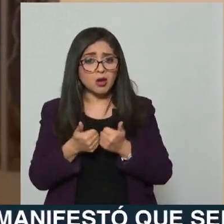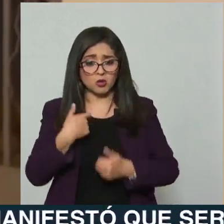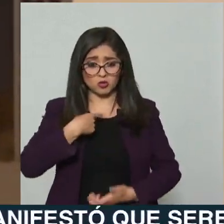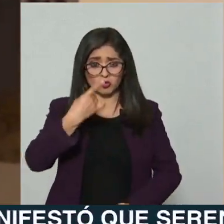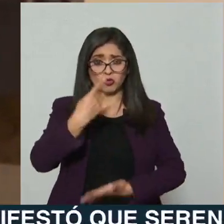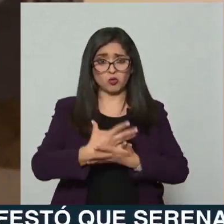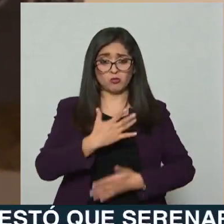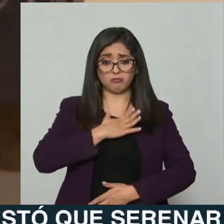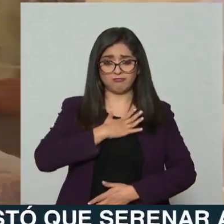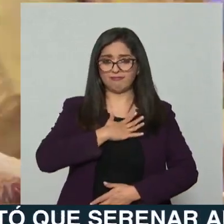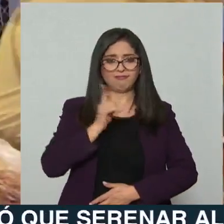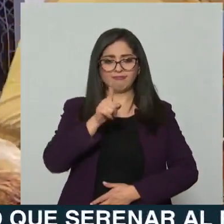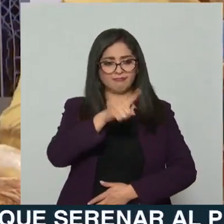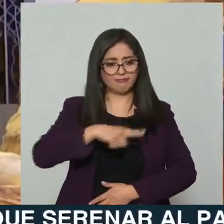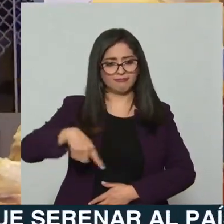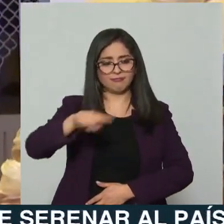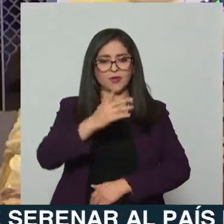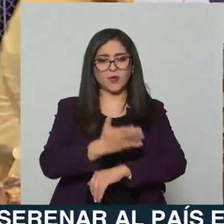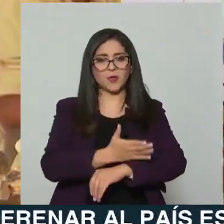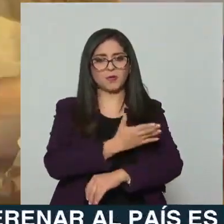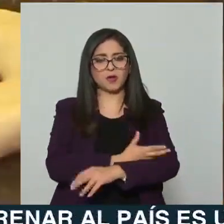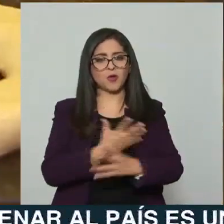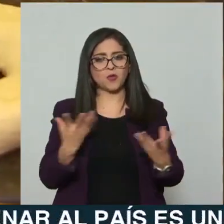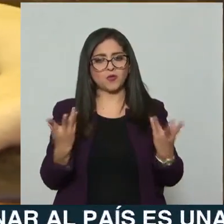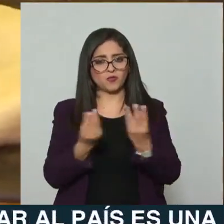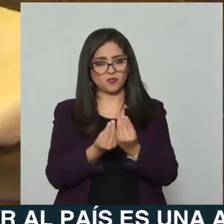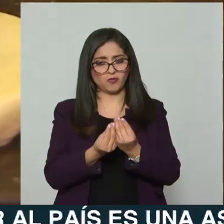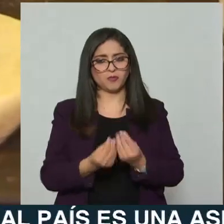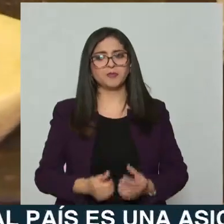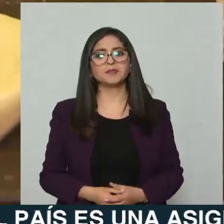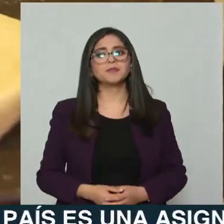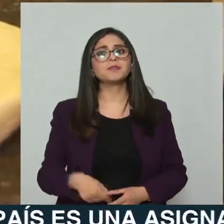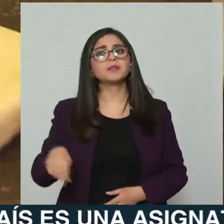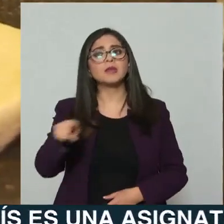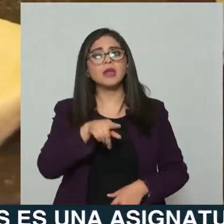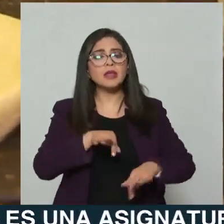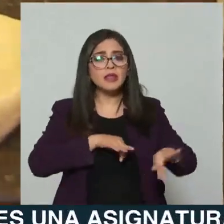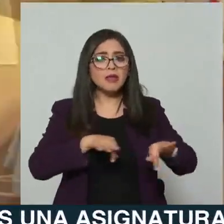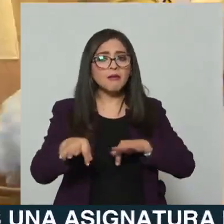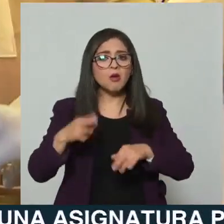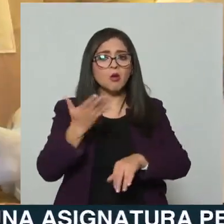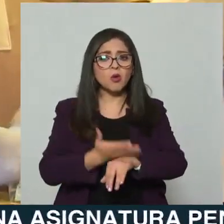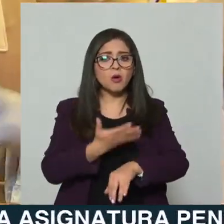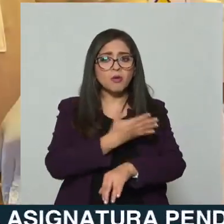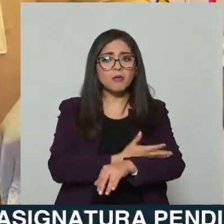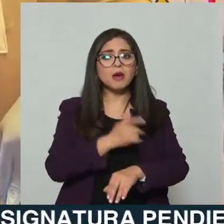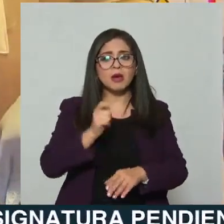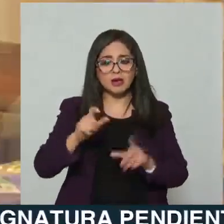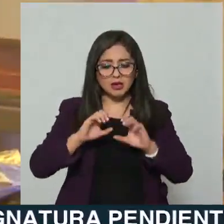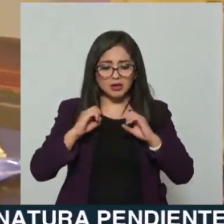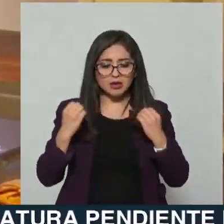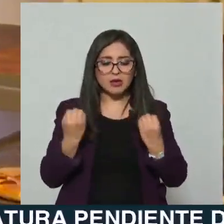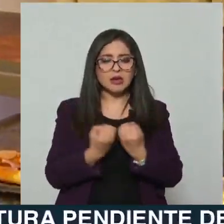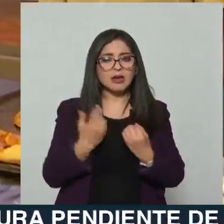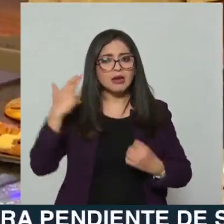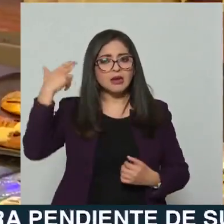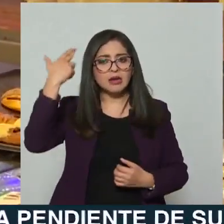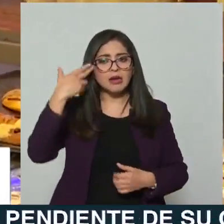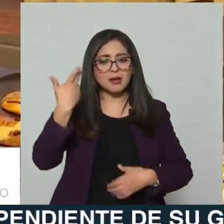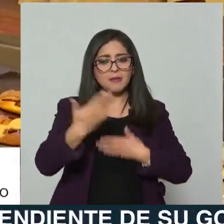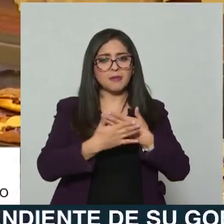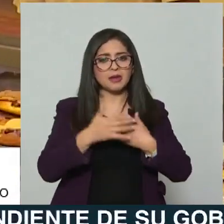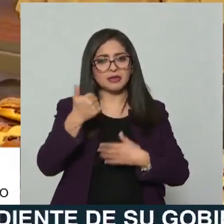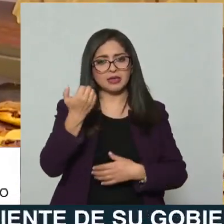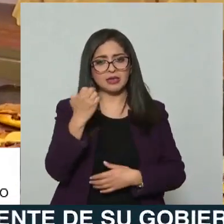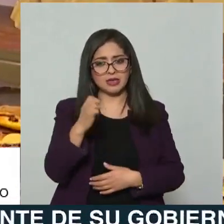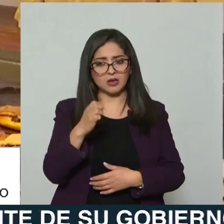somos los que hacemos todo esto. El trabajo y el compañerismo rinden sus frutos en forma de roscas de reyes para este 6 de enero. Te voy a hacer una revoltura